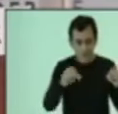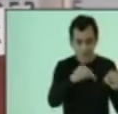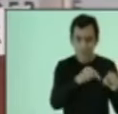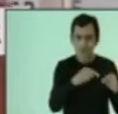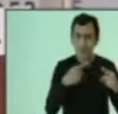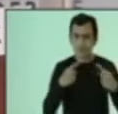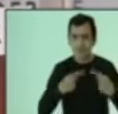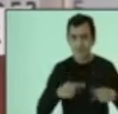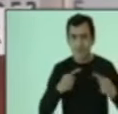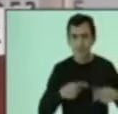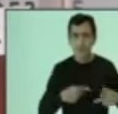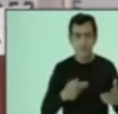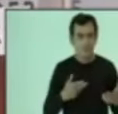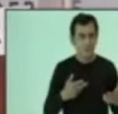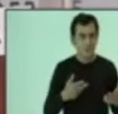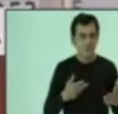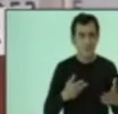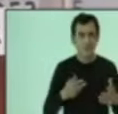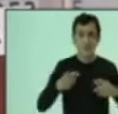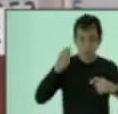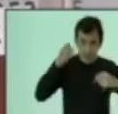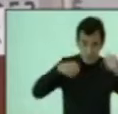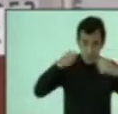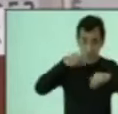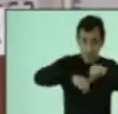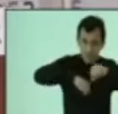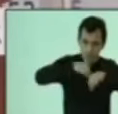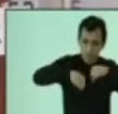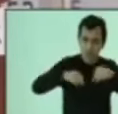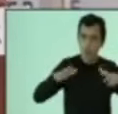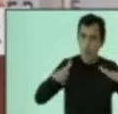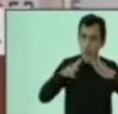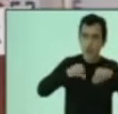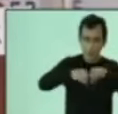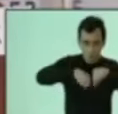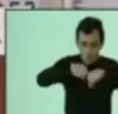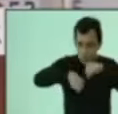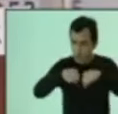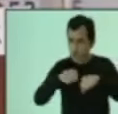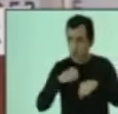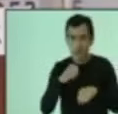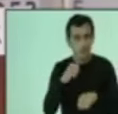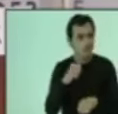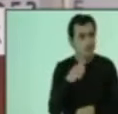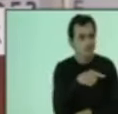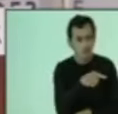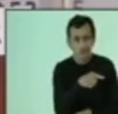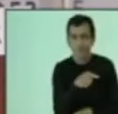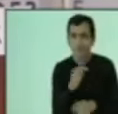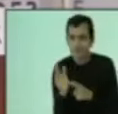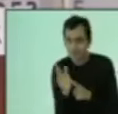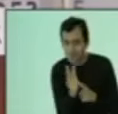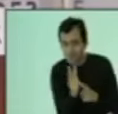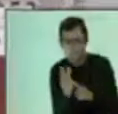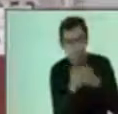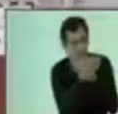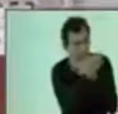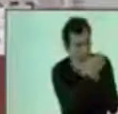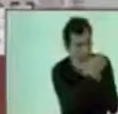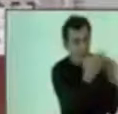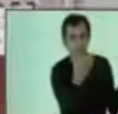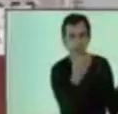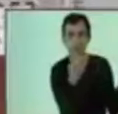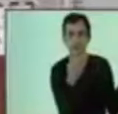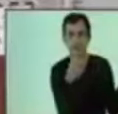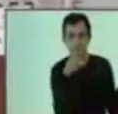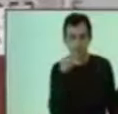personas que realizan ciclismo en montaña, pero necesitamos exponer esas áreas. Por eso dentro de nuestro gobierno vamos